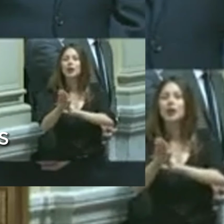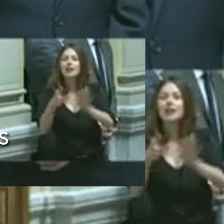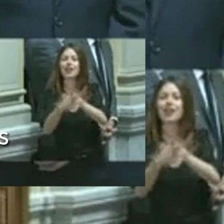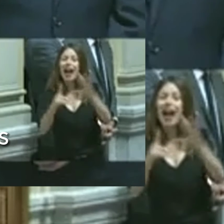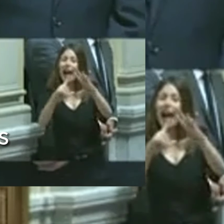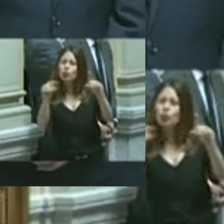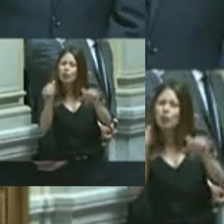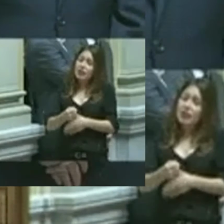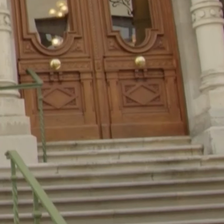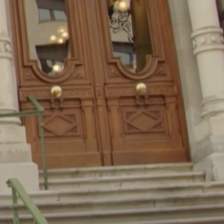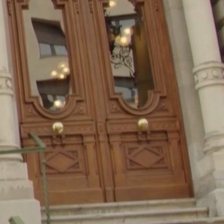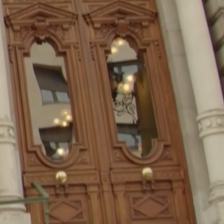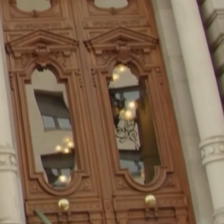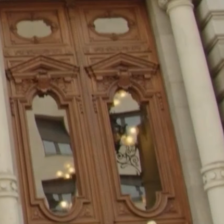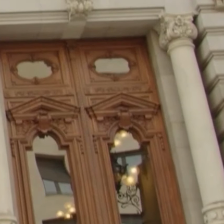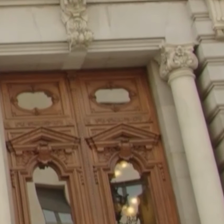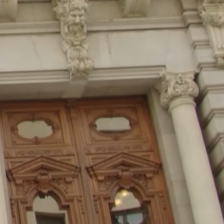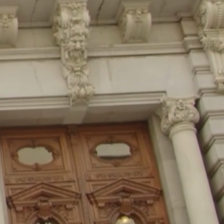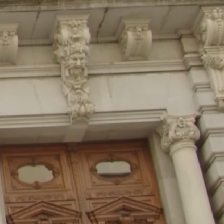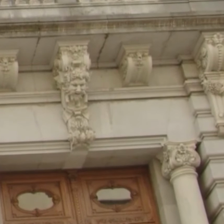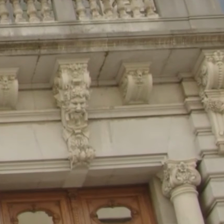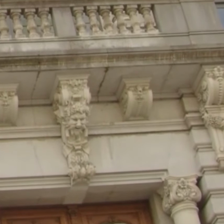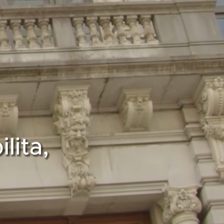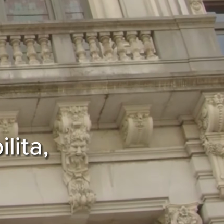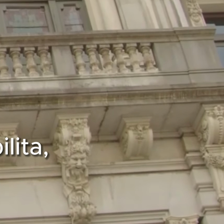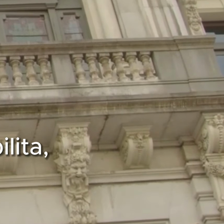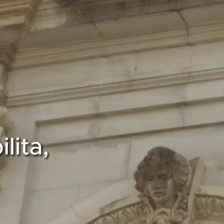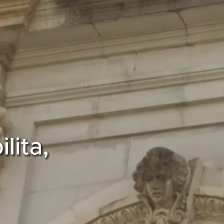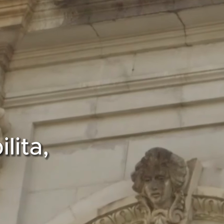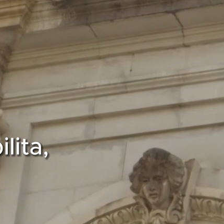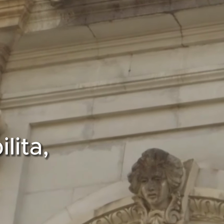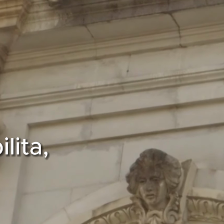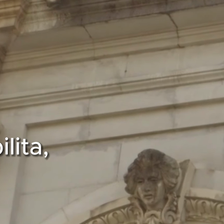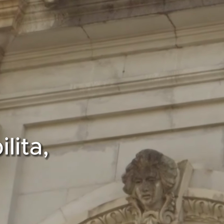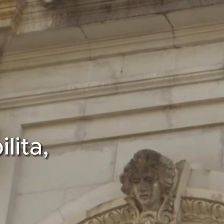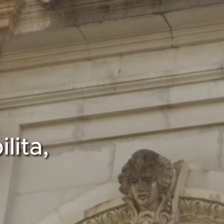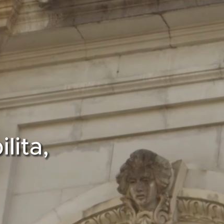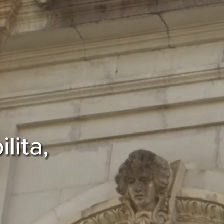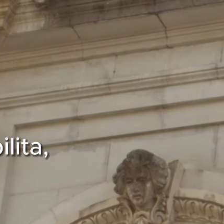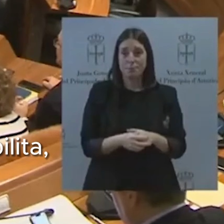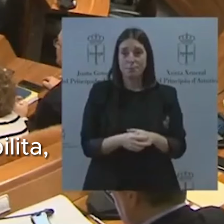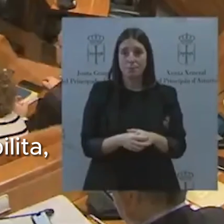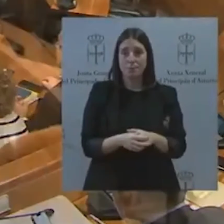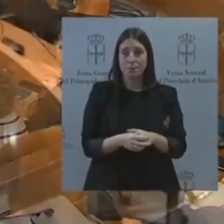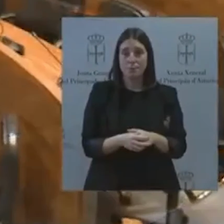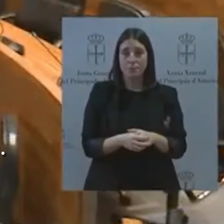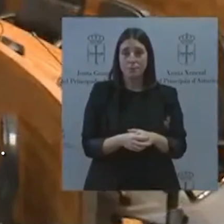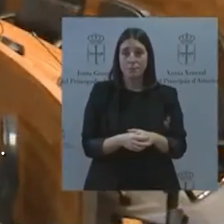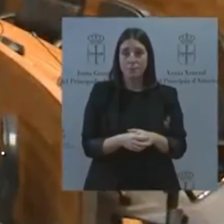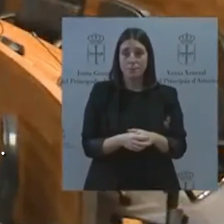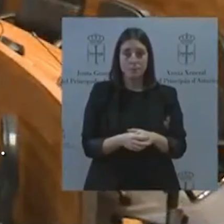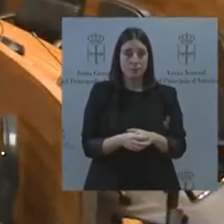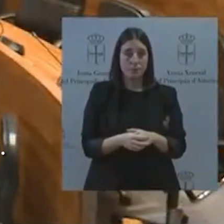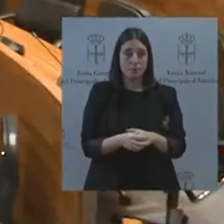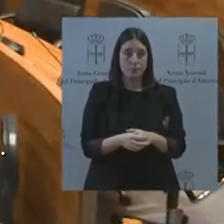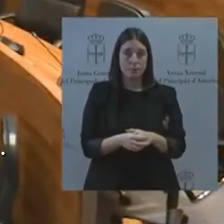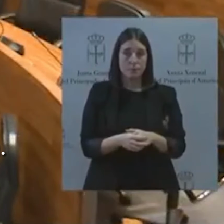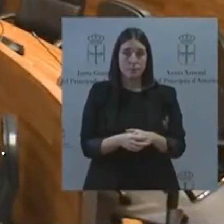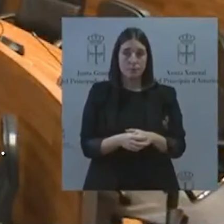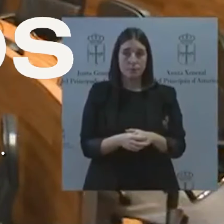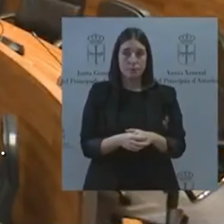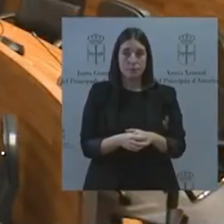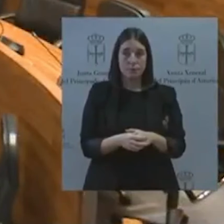Asturias a todo lo demás, siempre gobernado desde el acuerdo. Y sé muy bien que el diálogo fortalece, no debilita, que pluralidad no